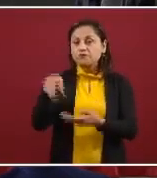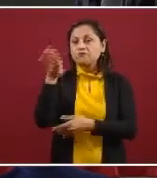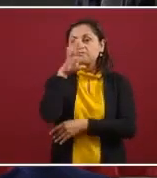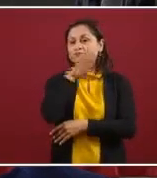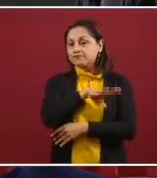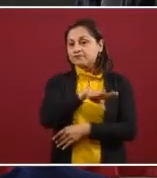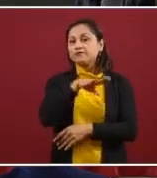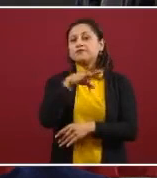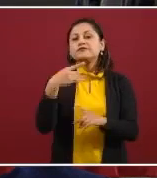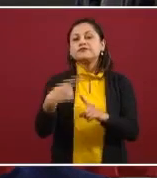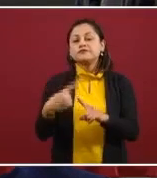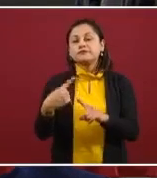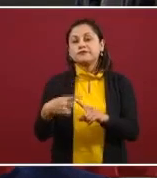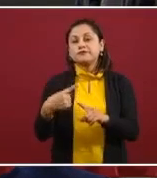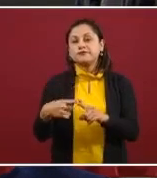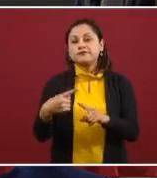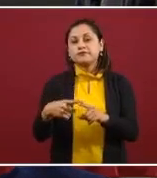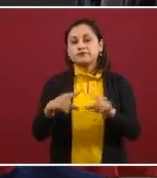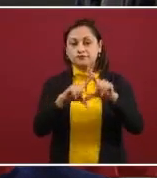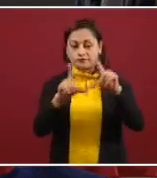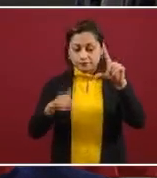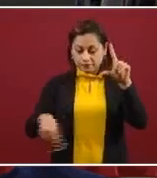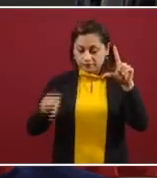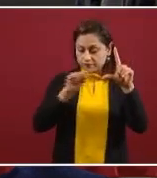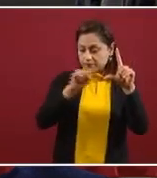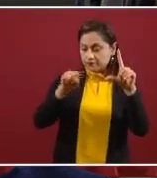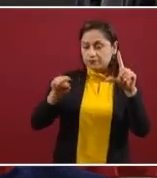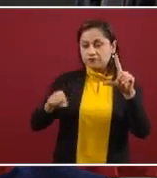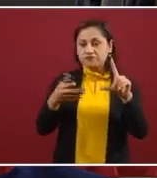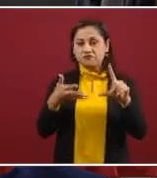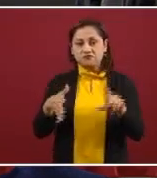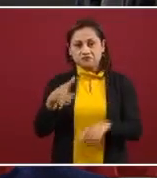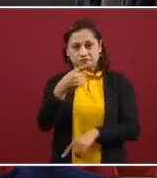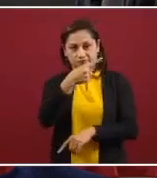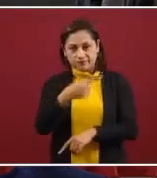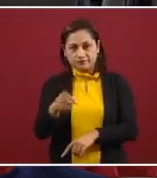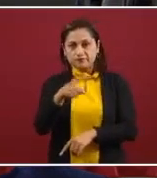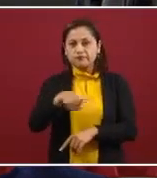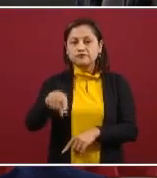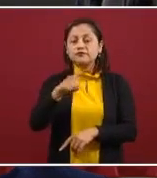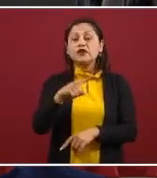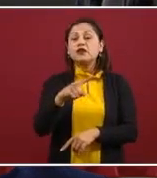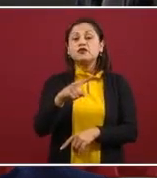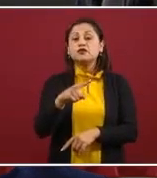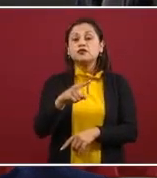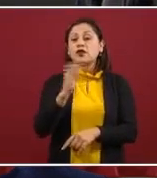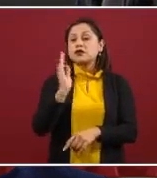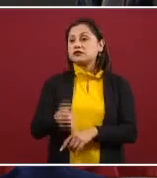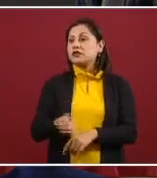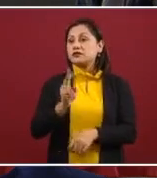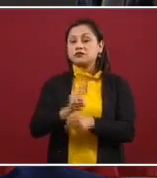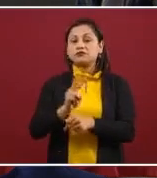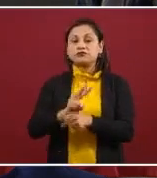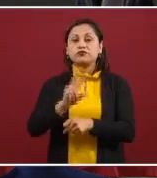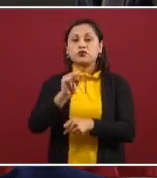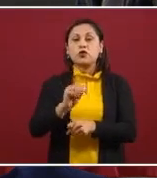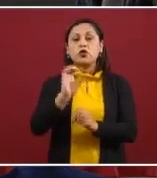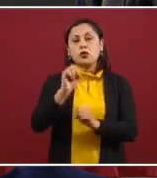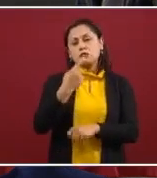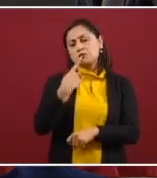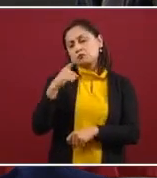la tienen casi 100 gasolineras en el país que no se han dejado verificar o tienen procesos penales en la